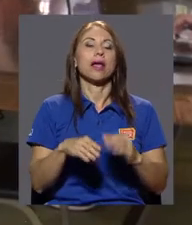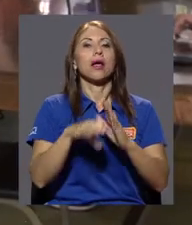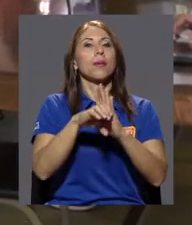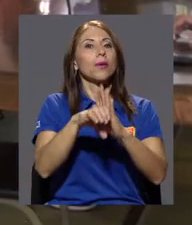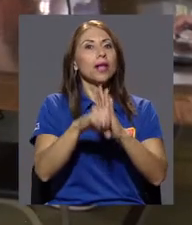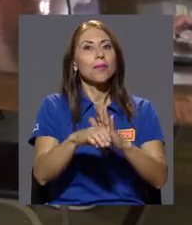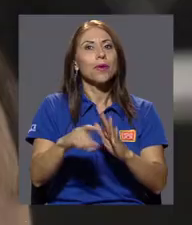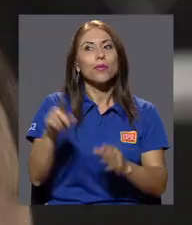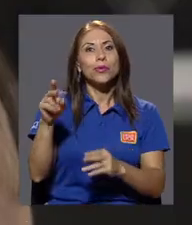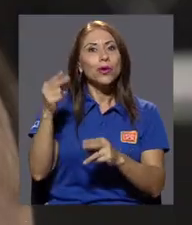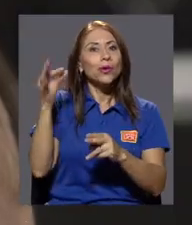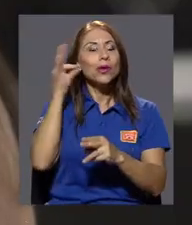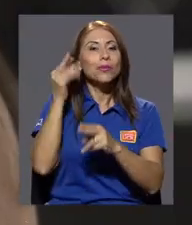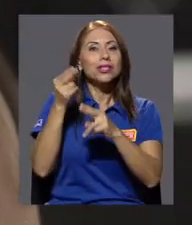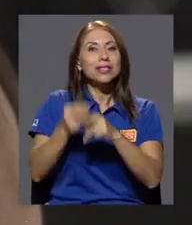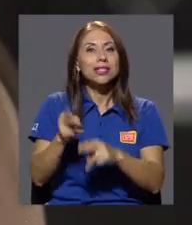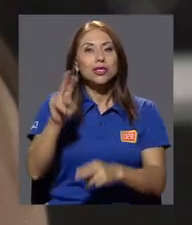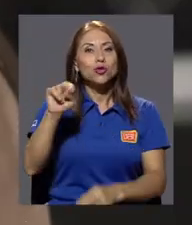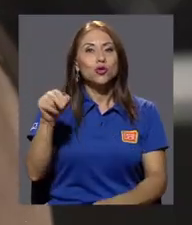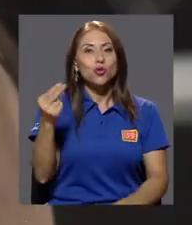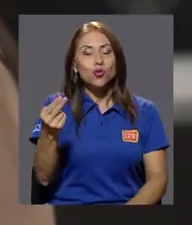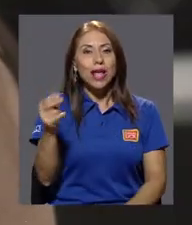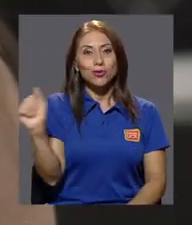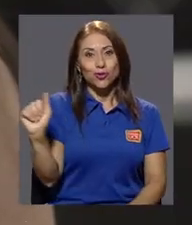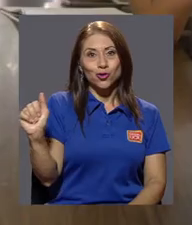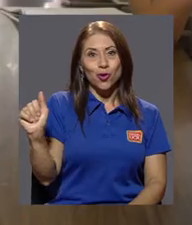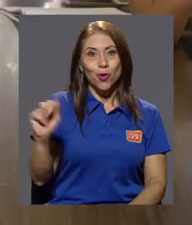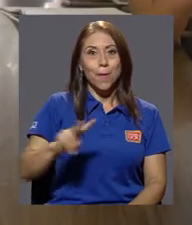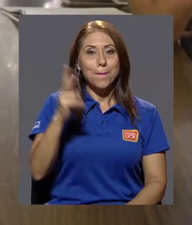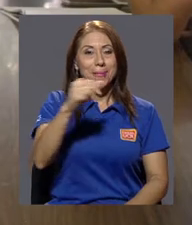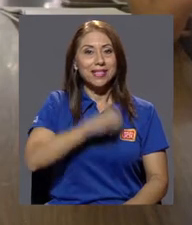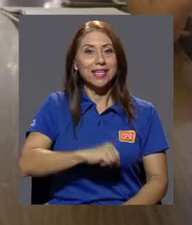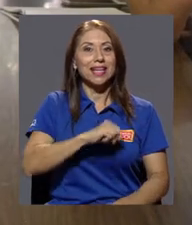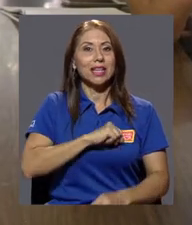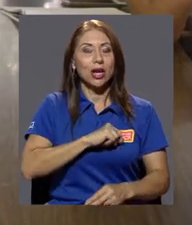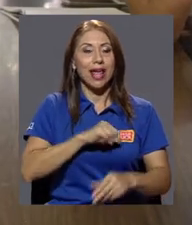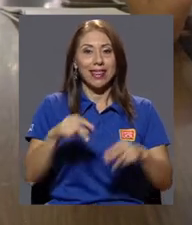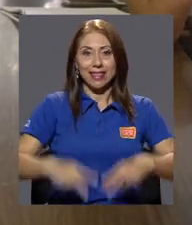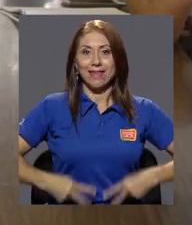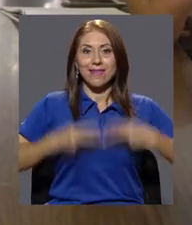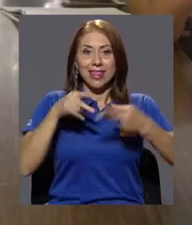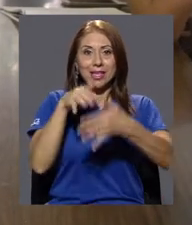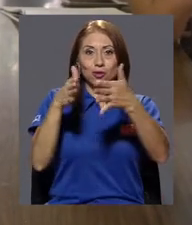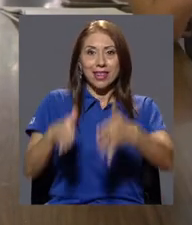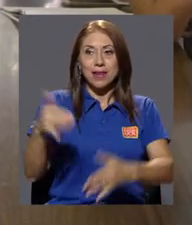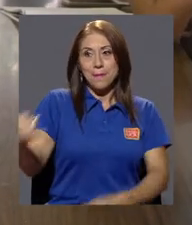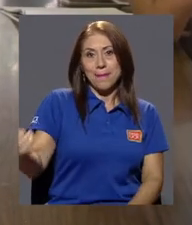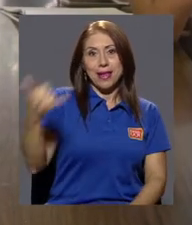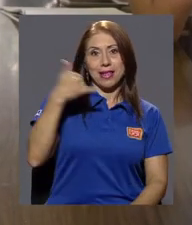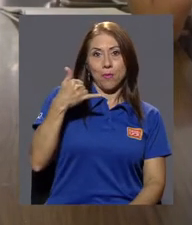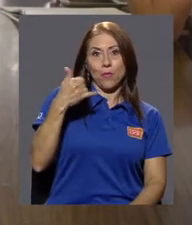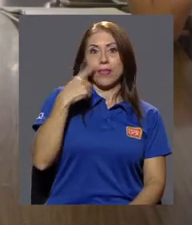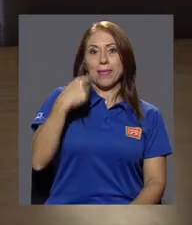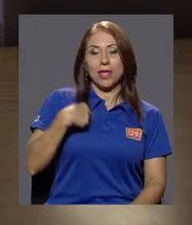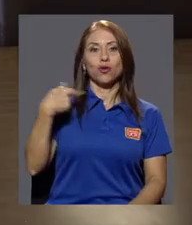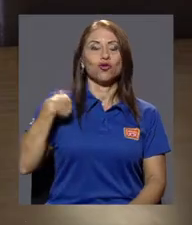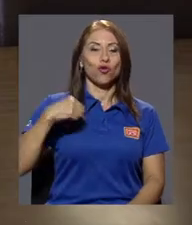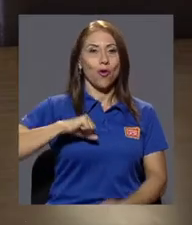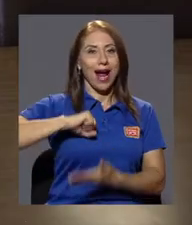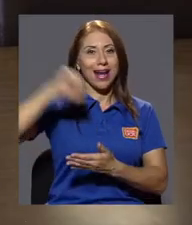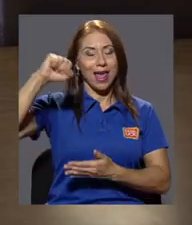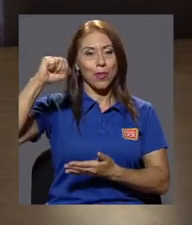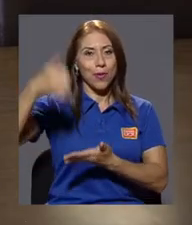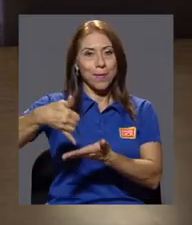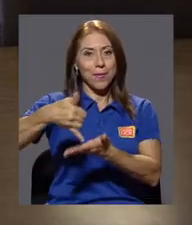recibí la llamada de doña Ruth de la Asunción, que es la vicerrectora del área de vida estudiantil, que me comunicó que había ganado el